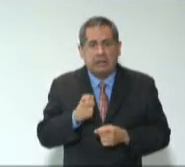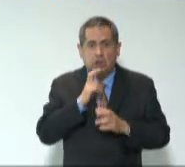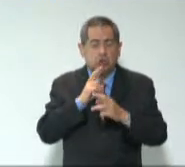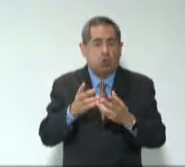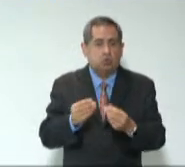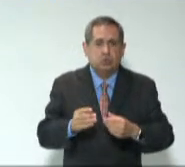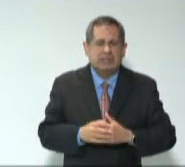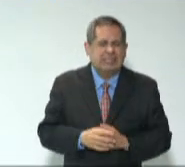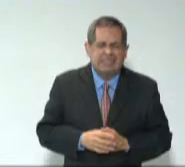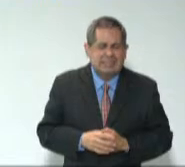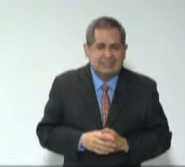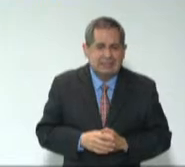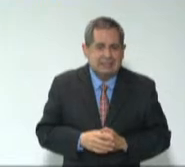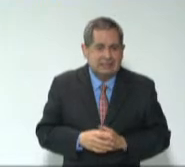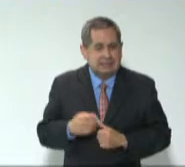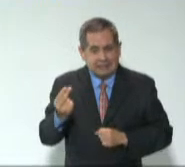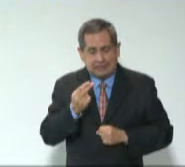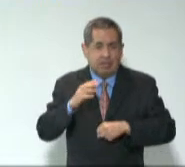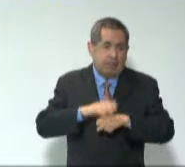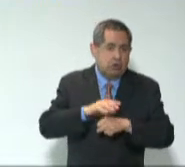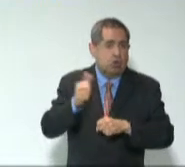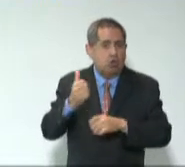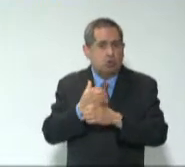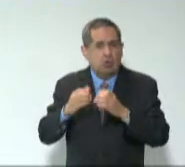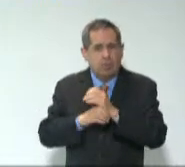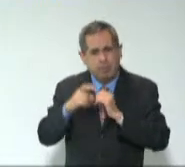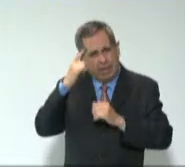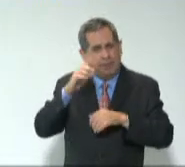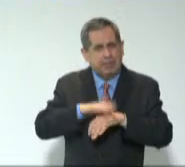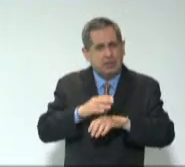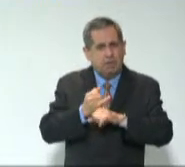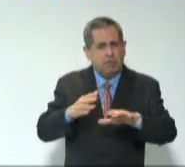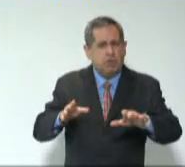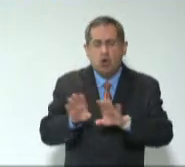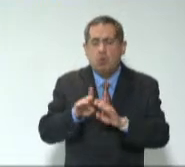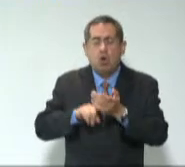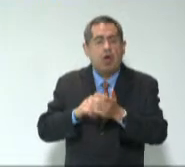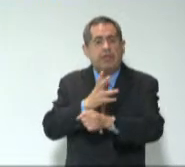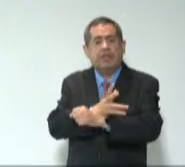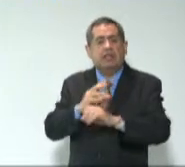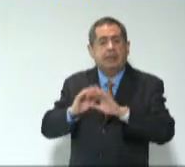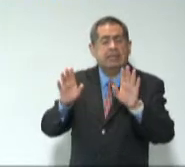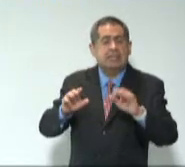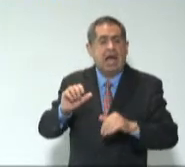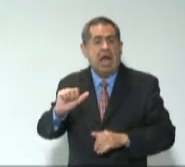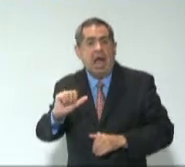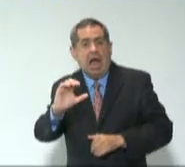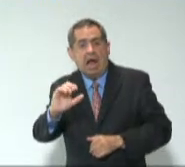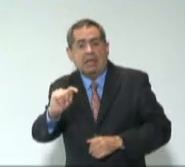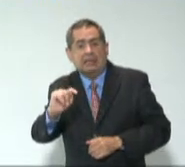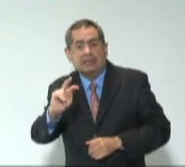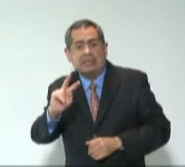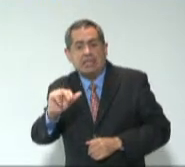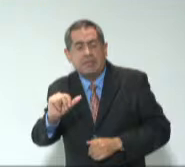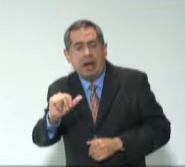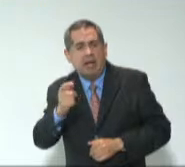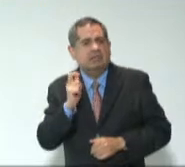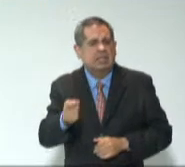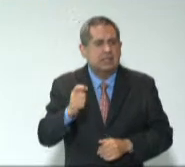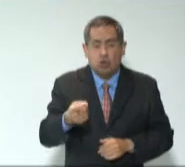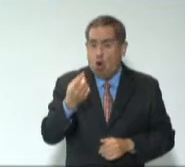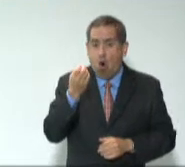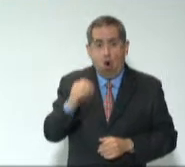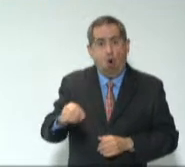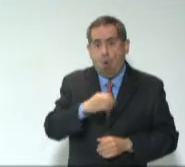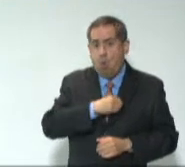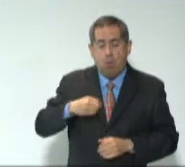mágica o una solución para que la gente encontrara la información una de ellas es la transparencia activa que permite o que obliga a los